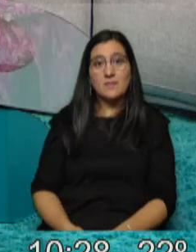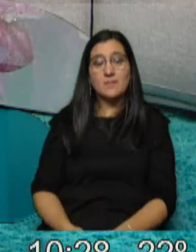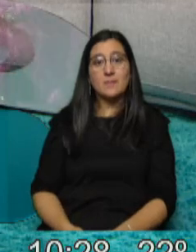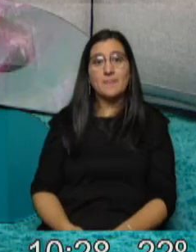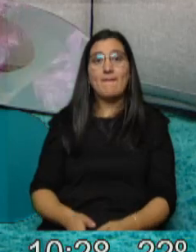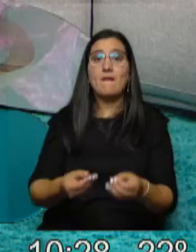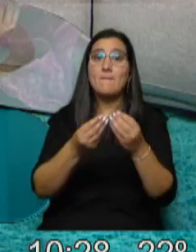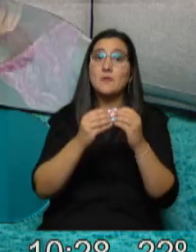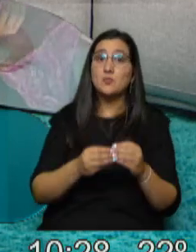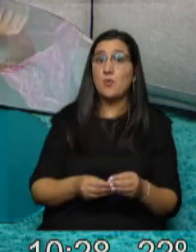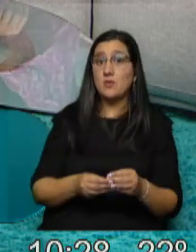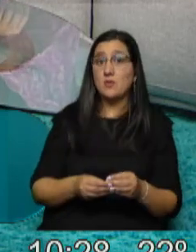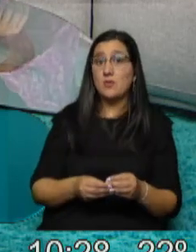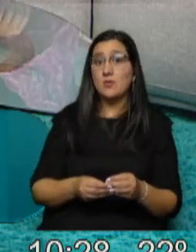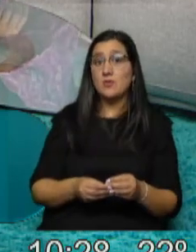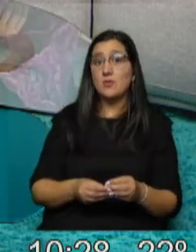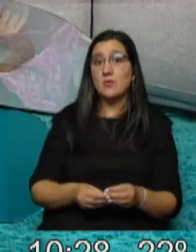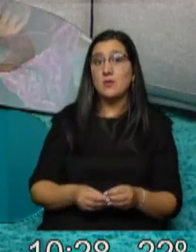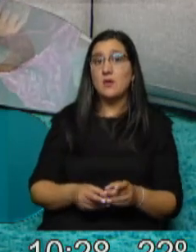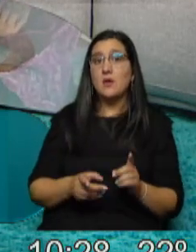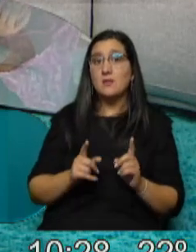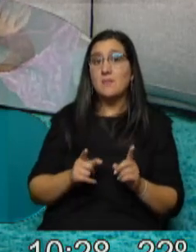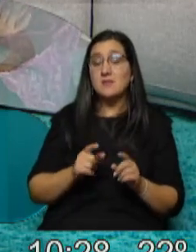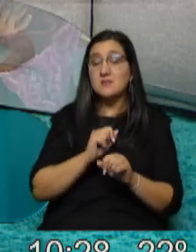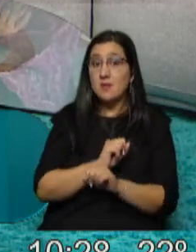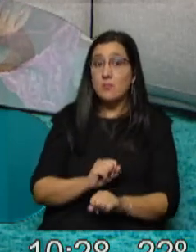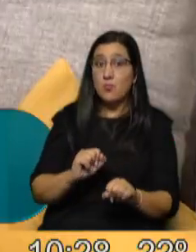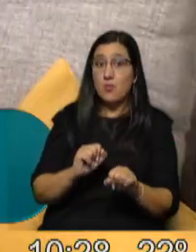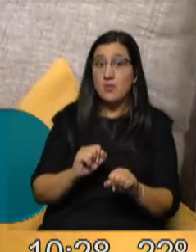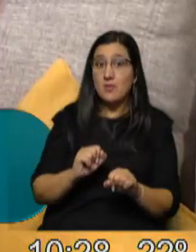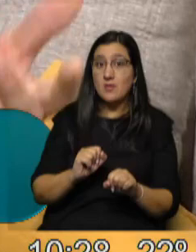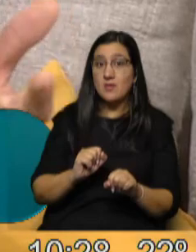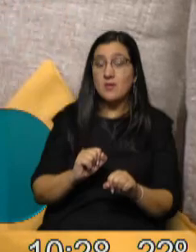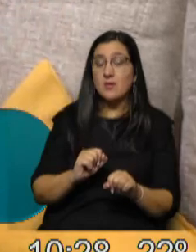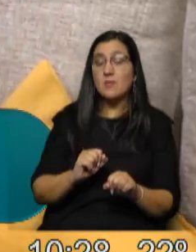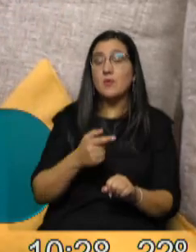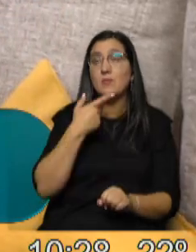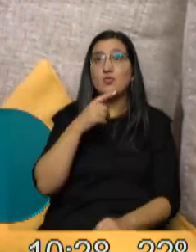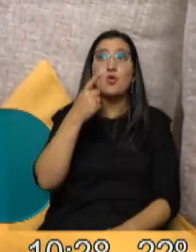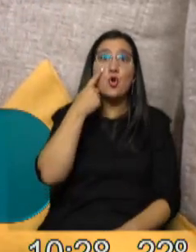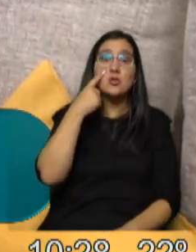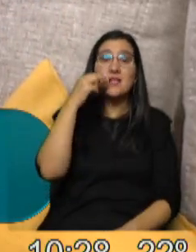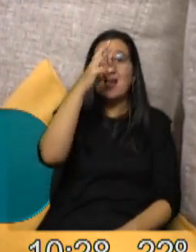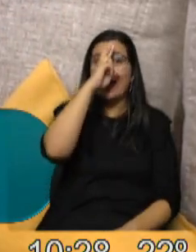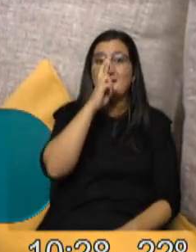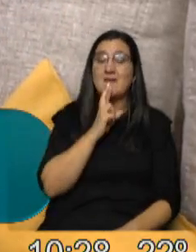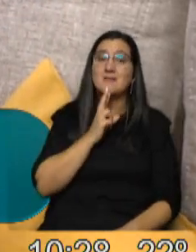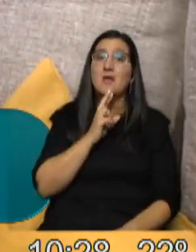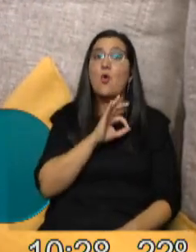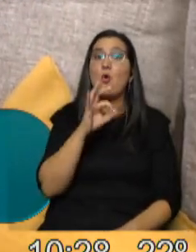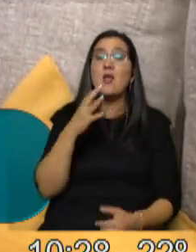el presupuesto, si se quiere, también... Si se puede, a sabiendas a veces de las razas o de los parecidos o de las